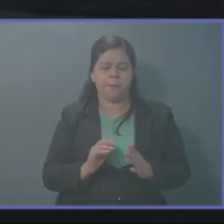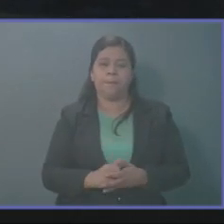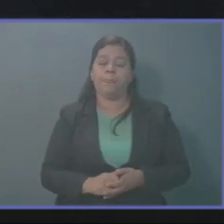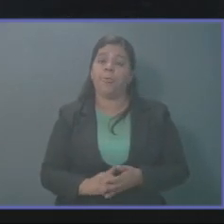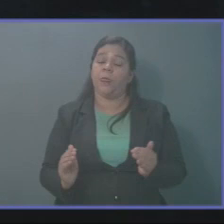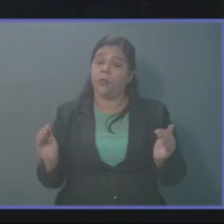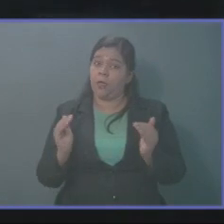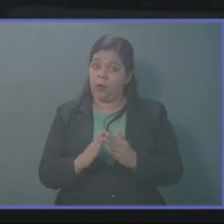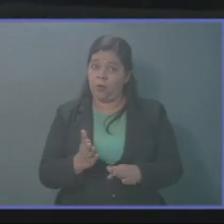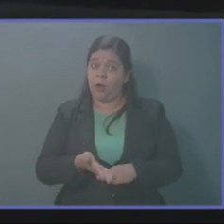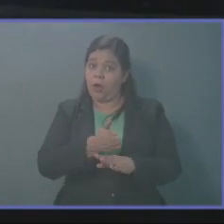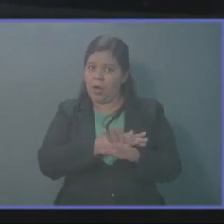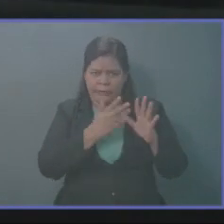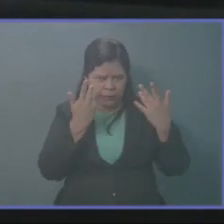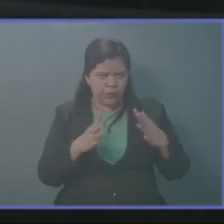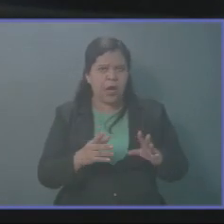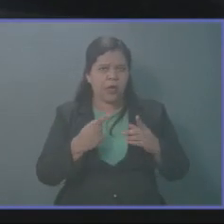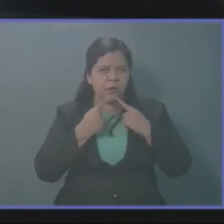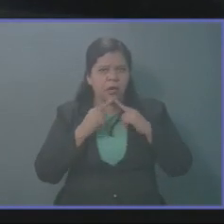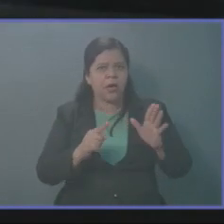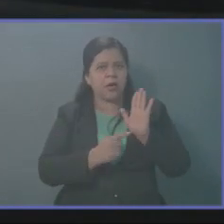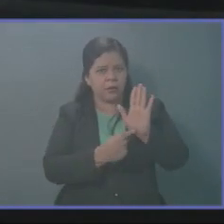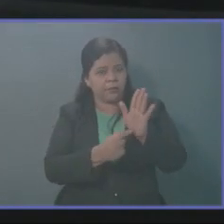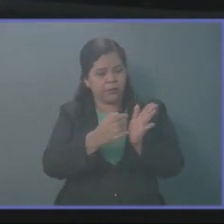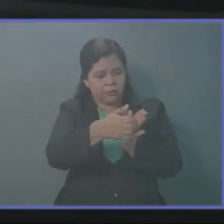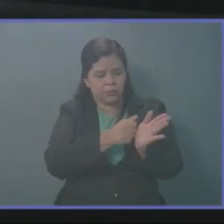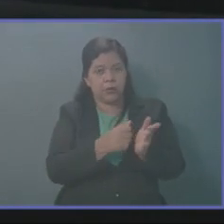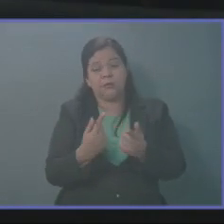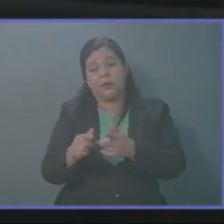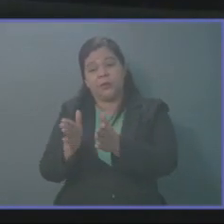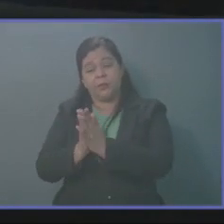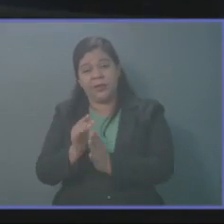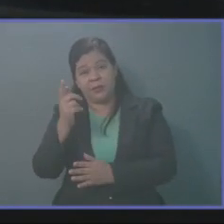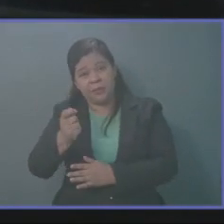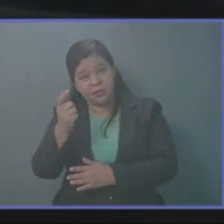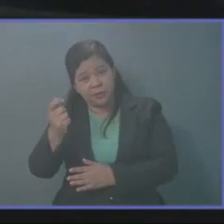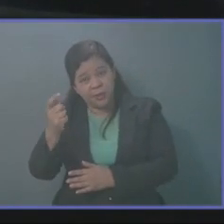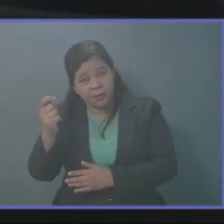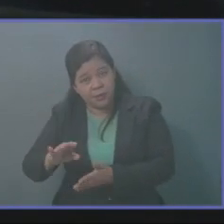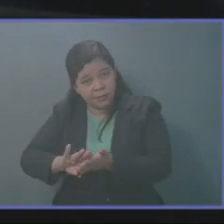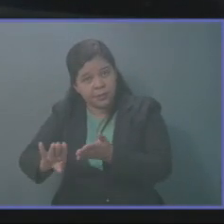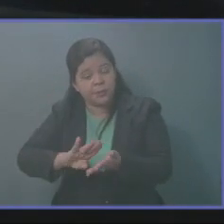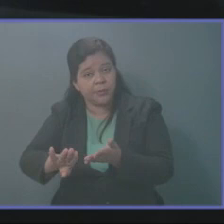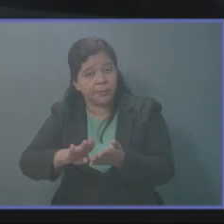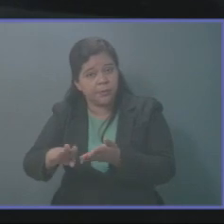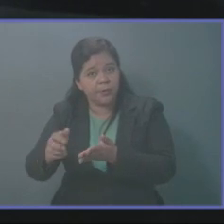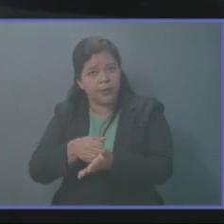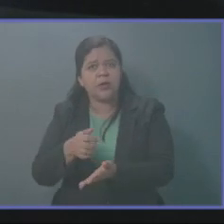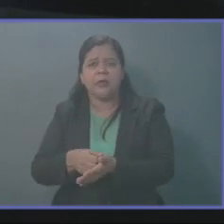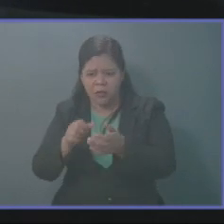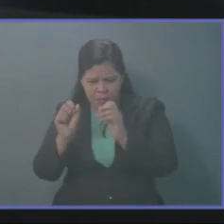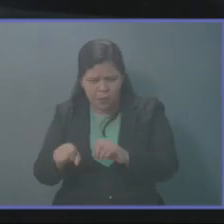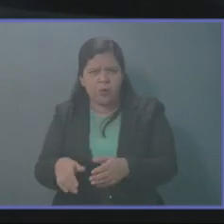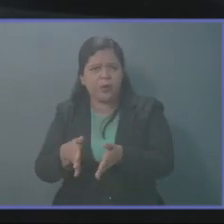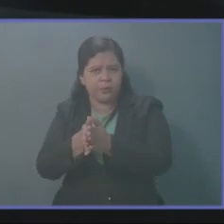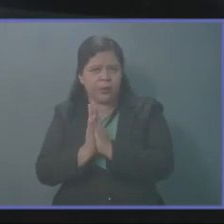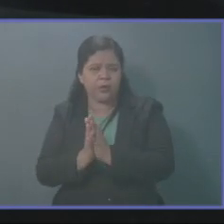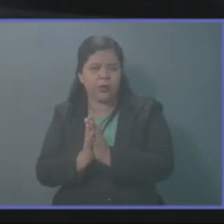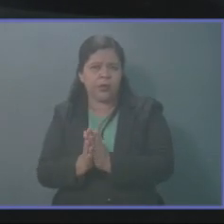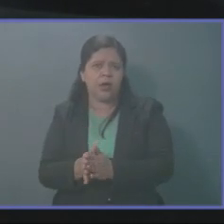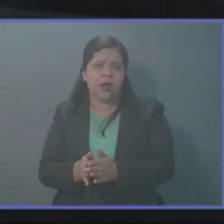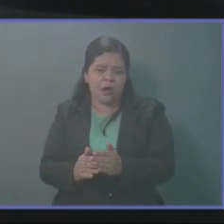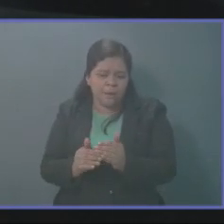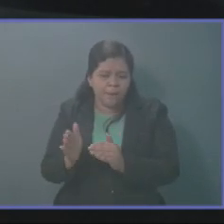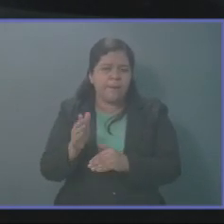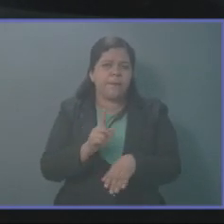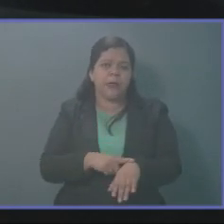que hayan presentado su declaración y hayan solicitado pago a plazos para el impuesto sobre la renta podrán solicitar la ampliación del